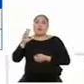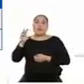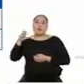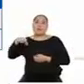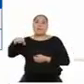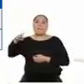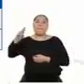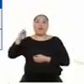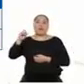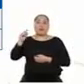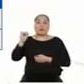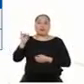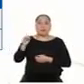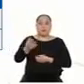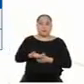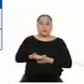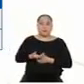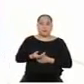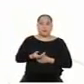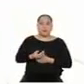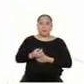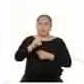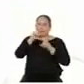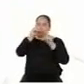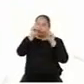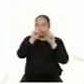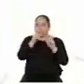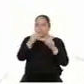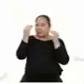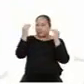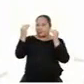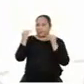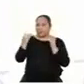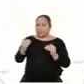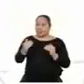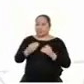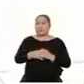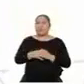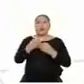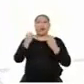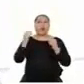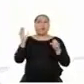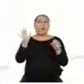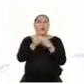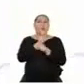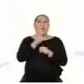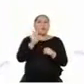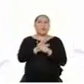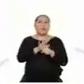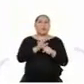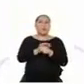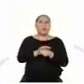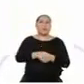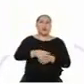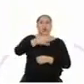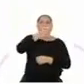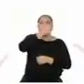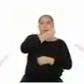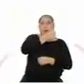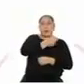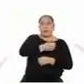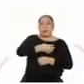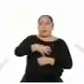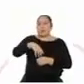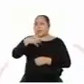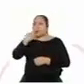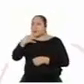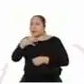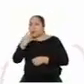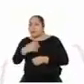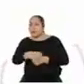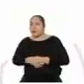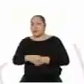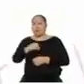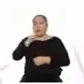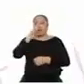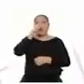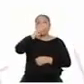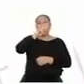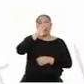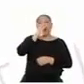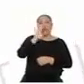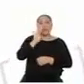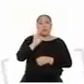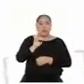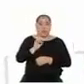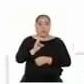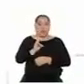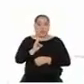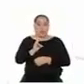proteínas Ahora, la pregunta es, ¿cómo logramos completar con leche y manzanas los 27 gramos